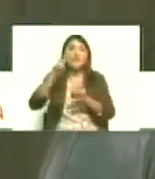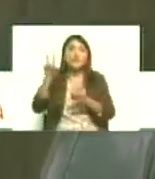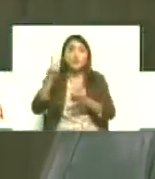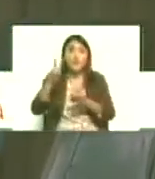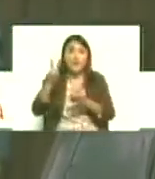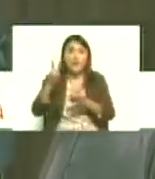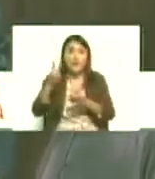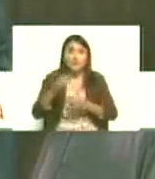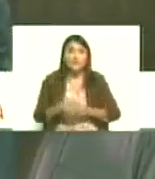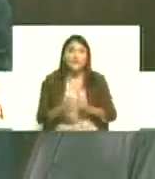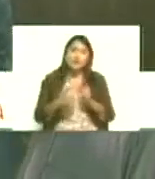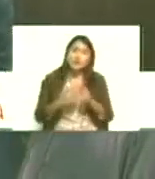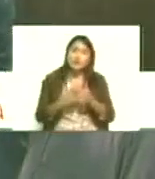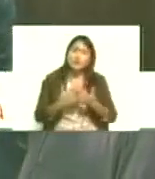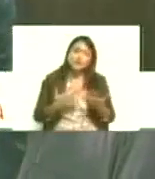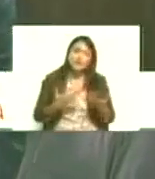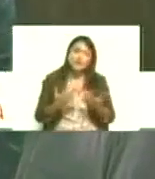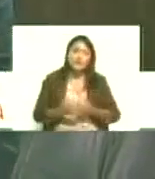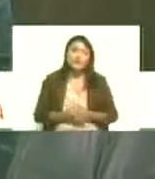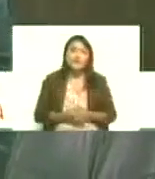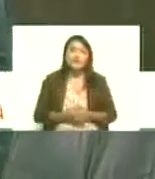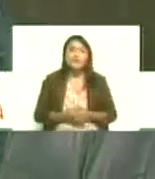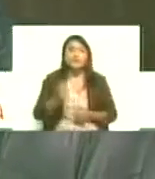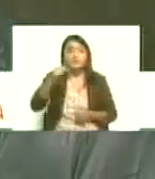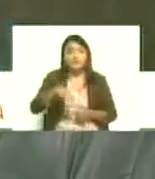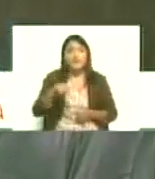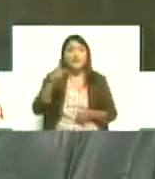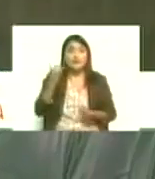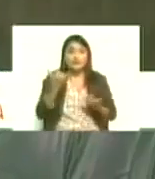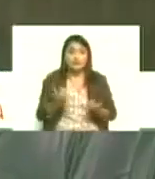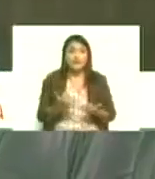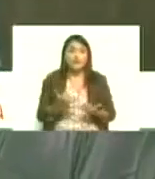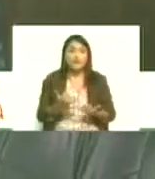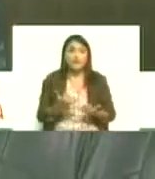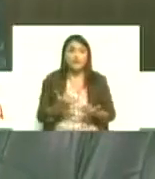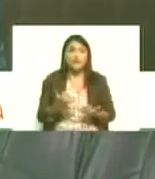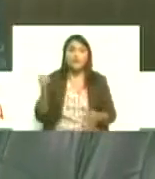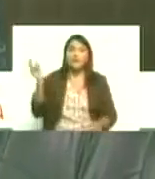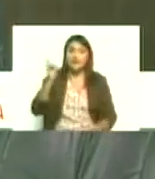bien, un país como el nuestro,